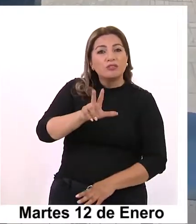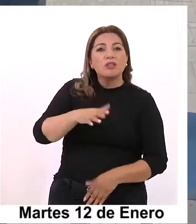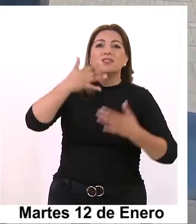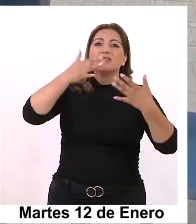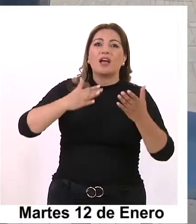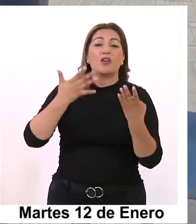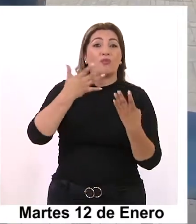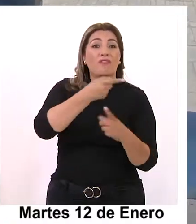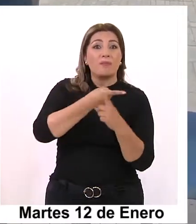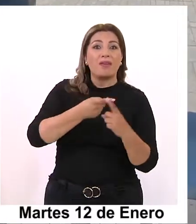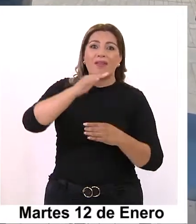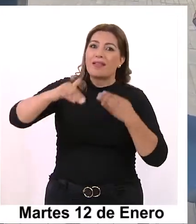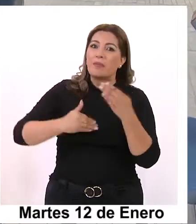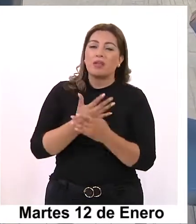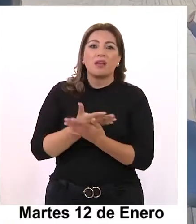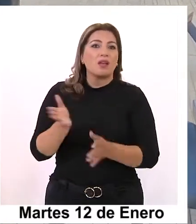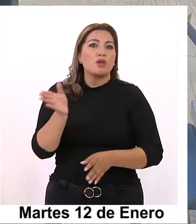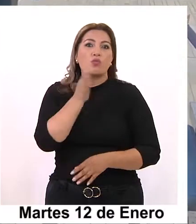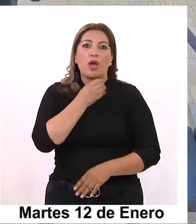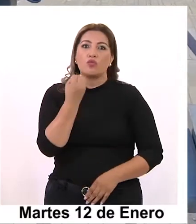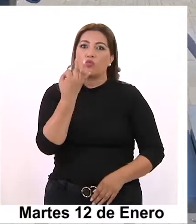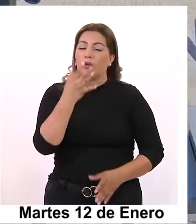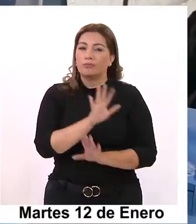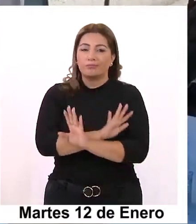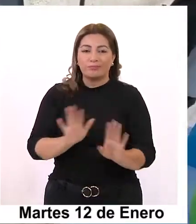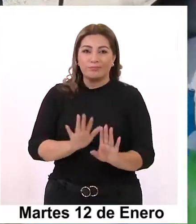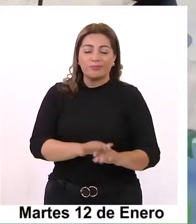9 y media de la mañana ya no quedan cupos.